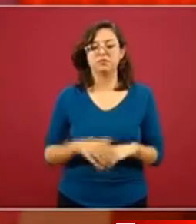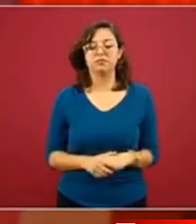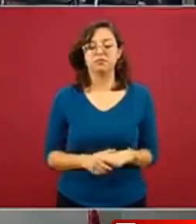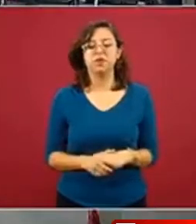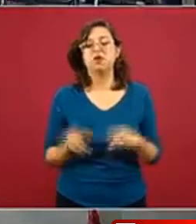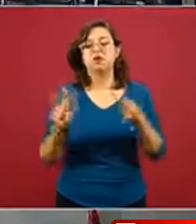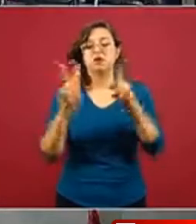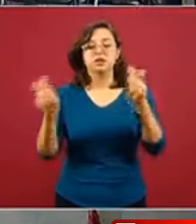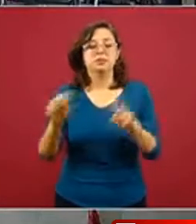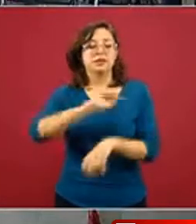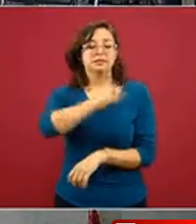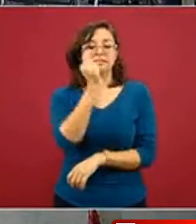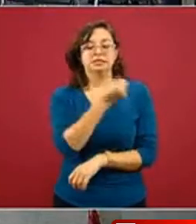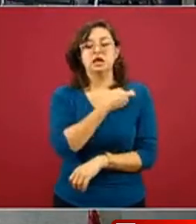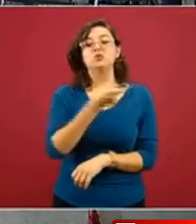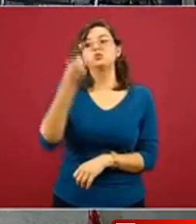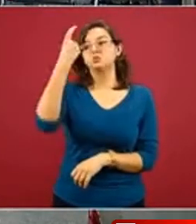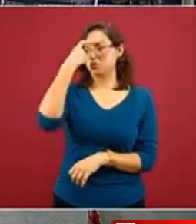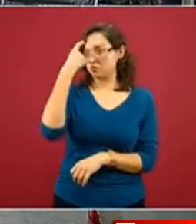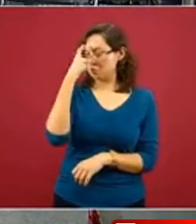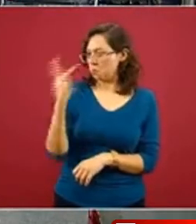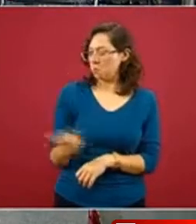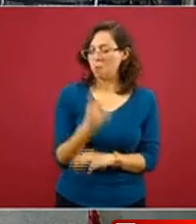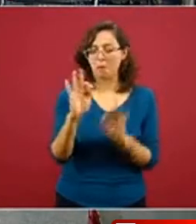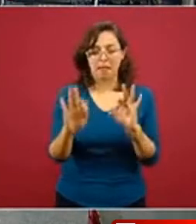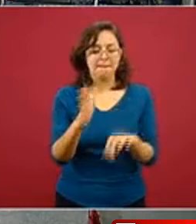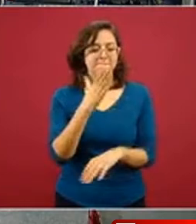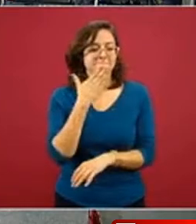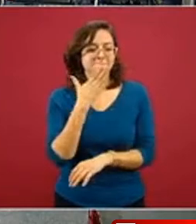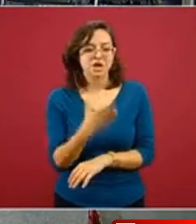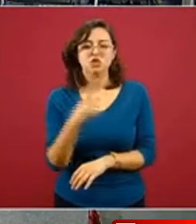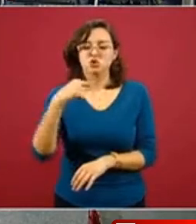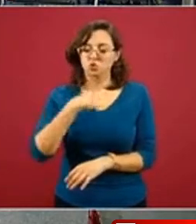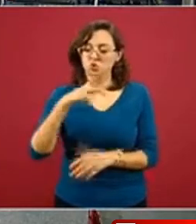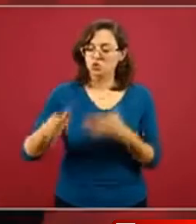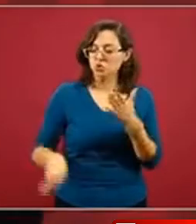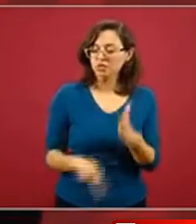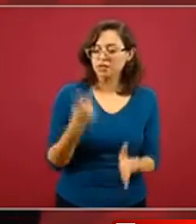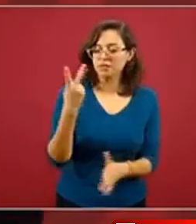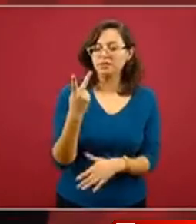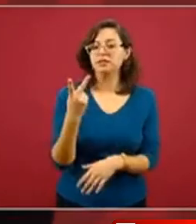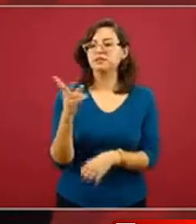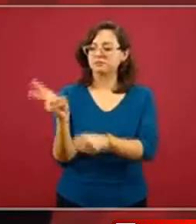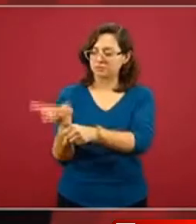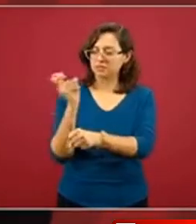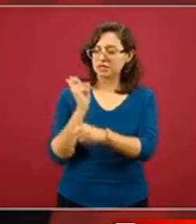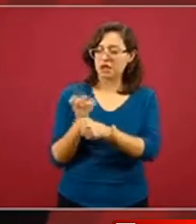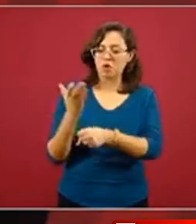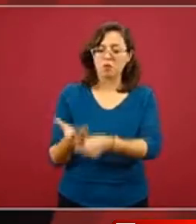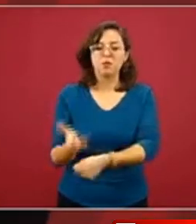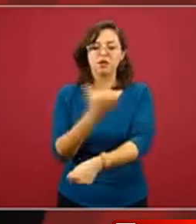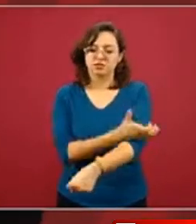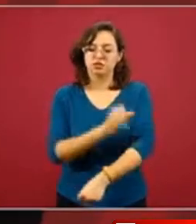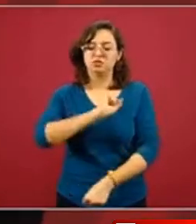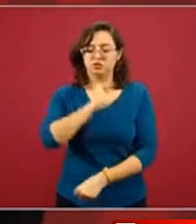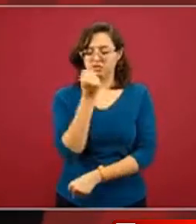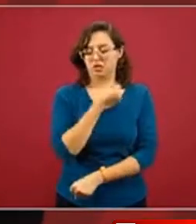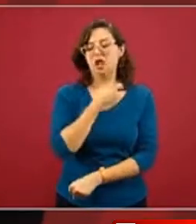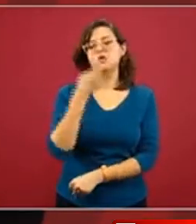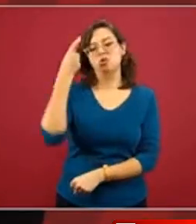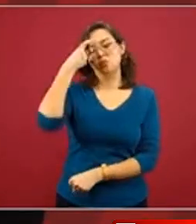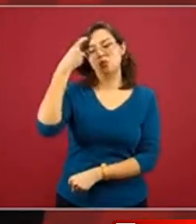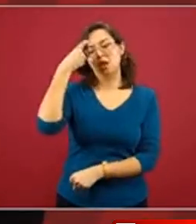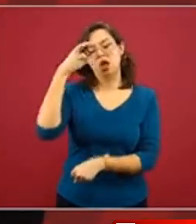salud mental, qué bueno que lo menciona Araceli, quisiera volver a invitar en ocasión próxima a nuestros colegas de salud mental,